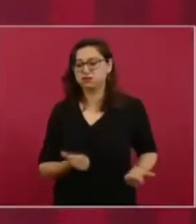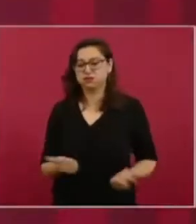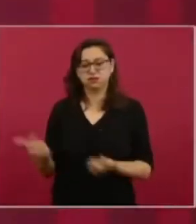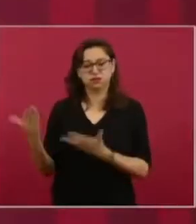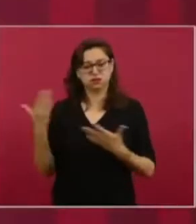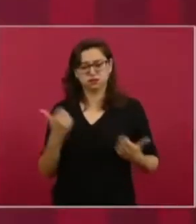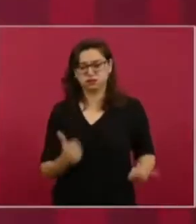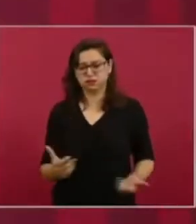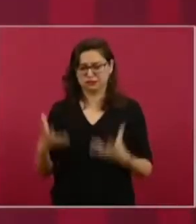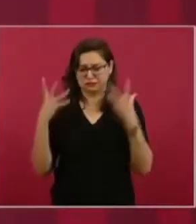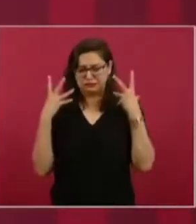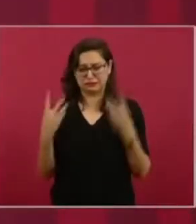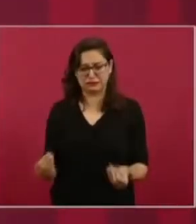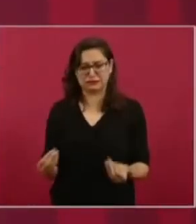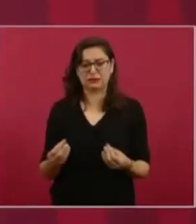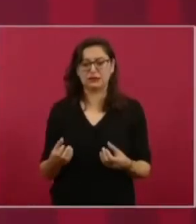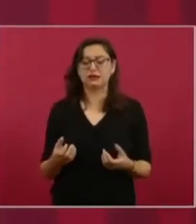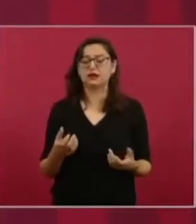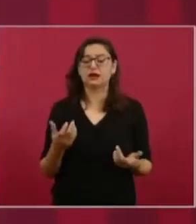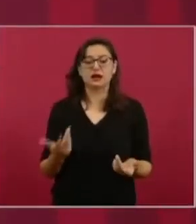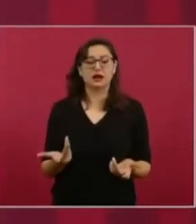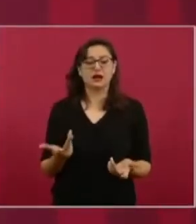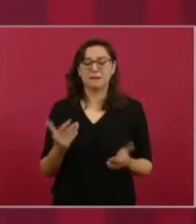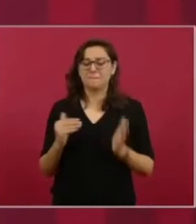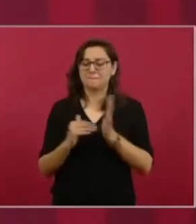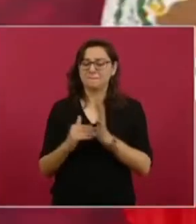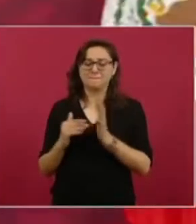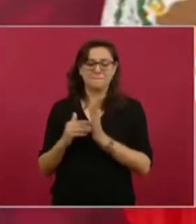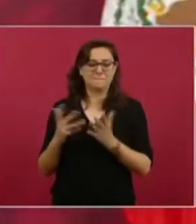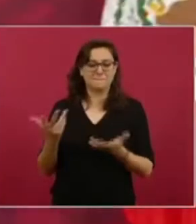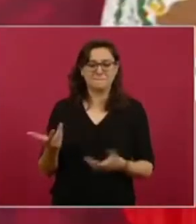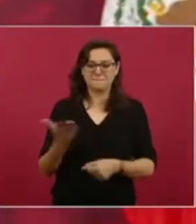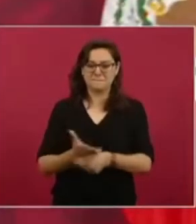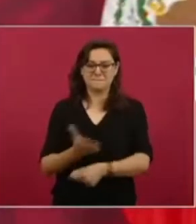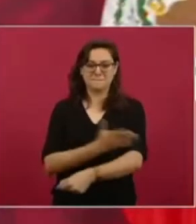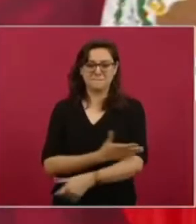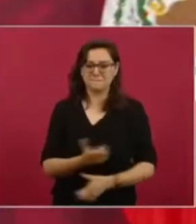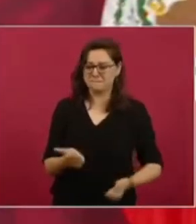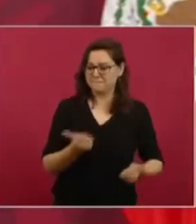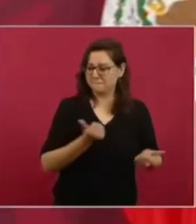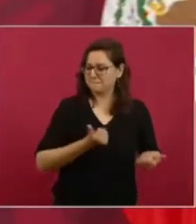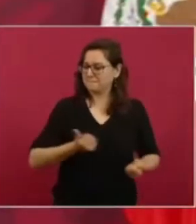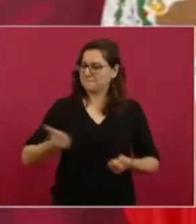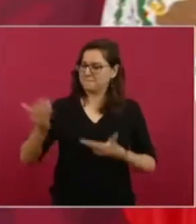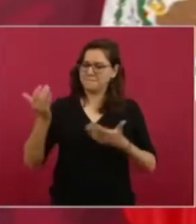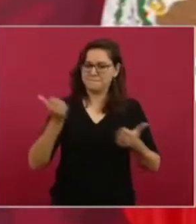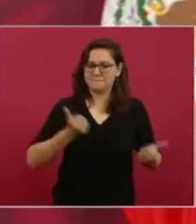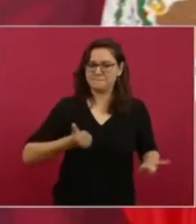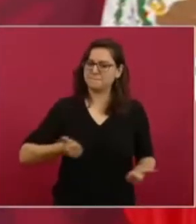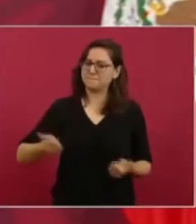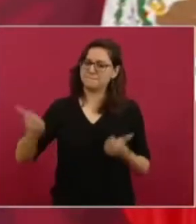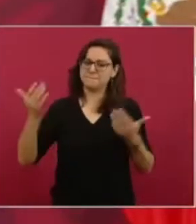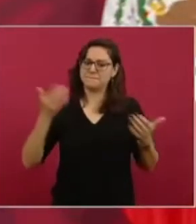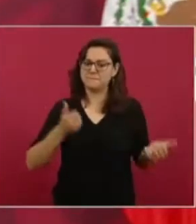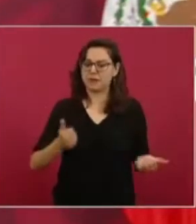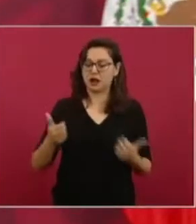muchísima madera, miles de trozas de madera, por el río Sumacinta hasta la costa.